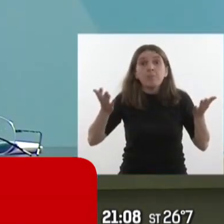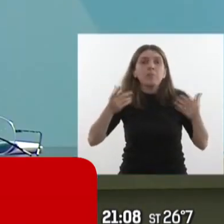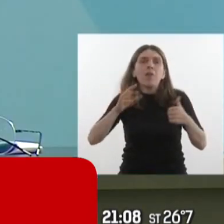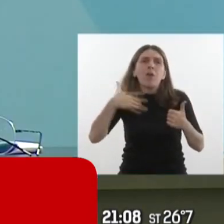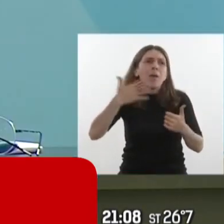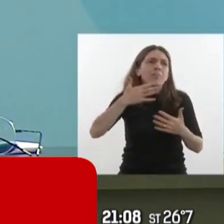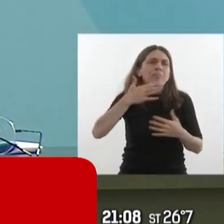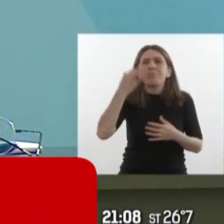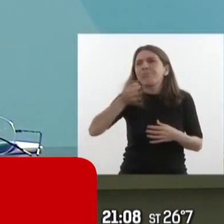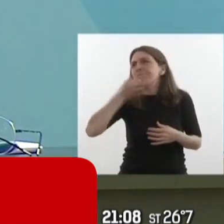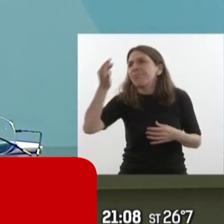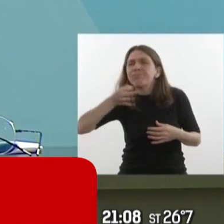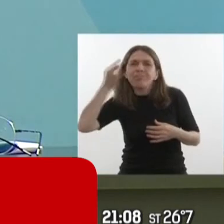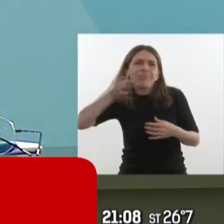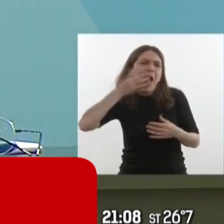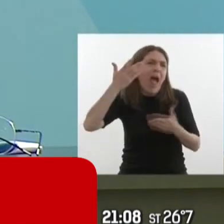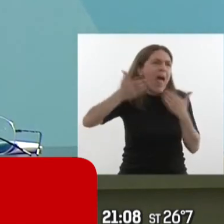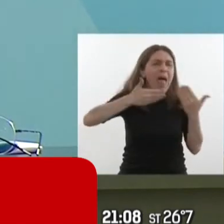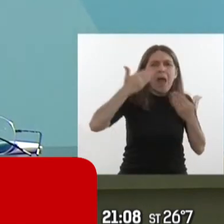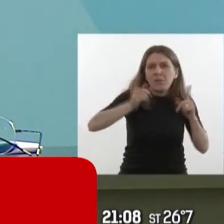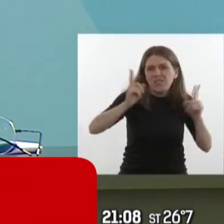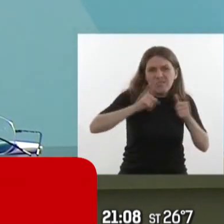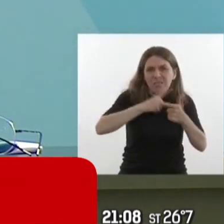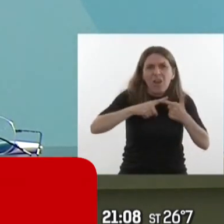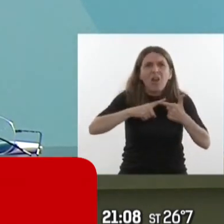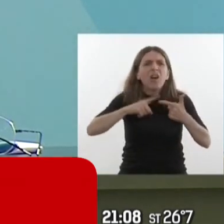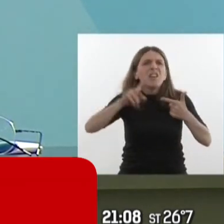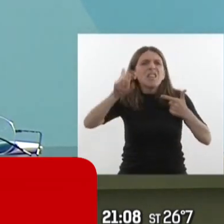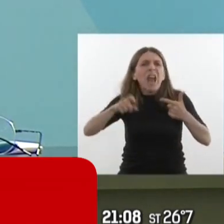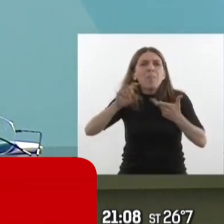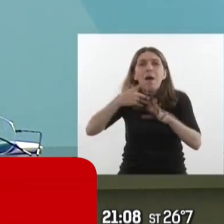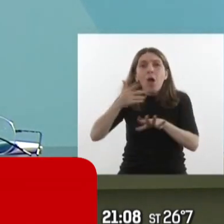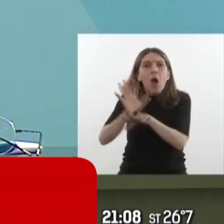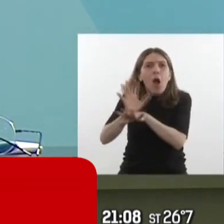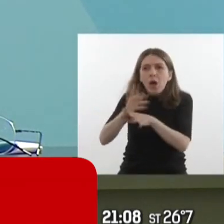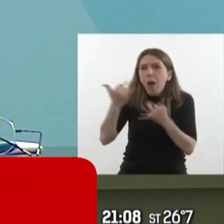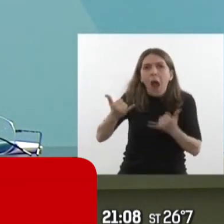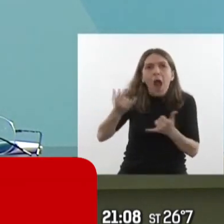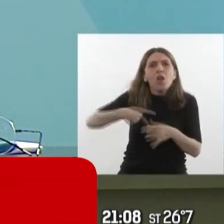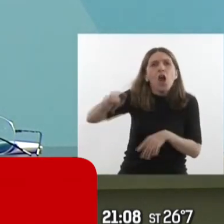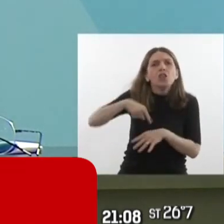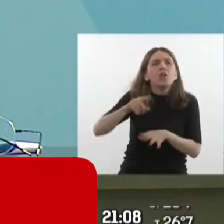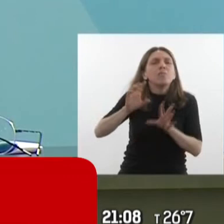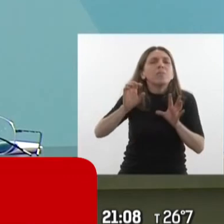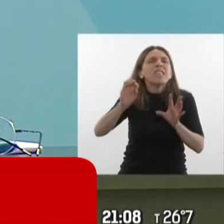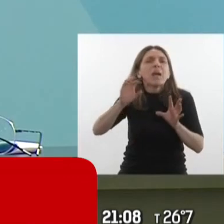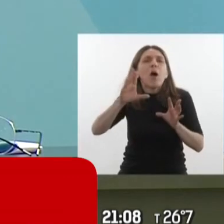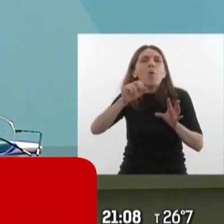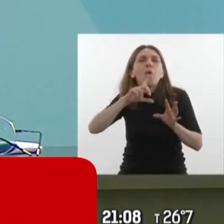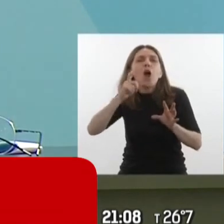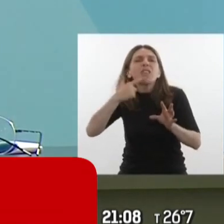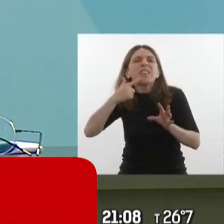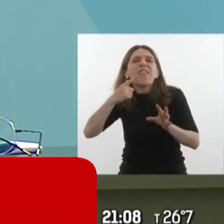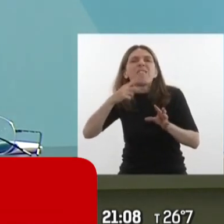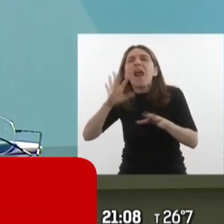discursos altisonantes, sin hablar de brotes verdes. Nosotros no hablamos de brotes verdes, regamos la